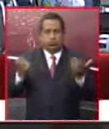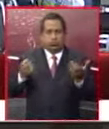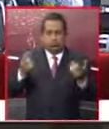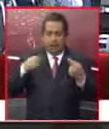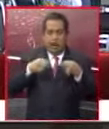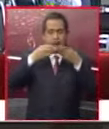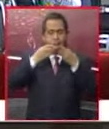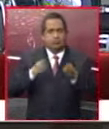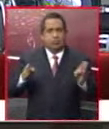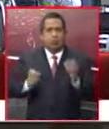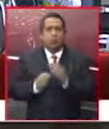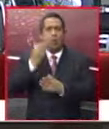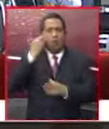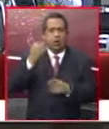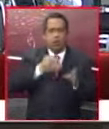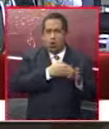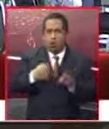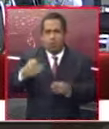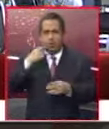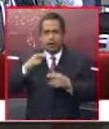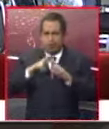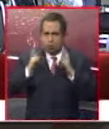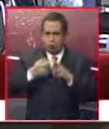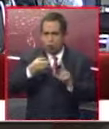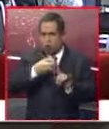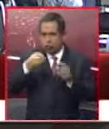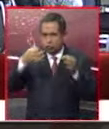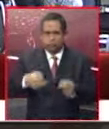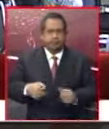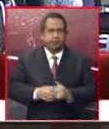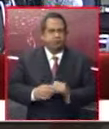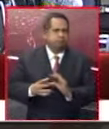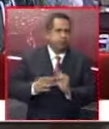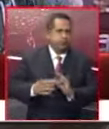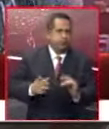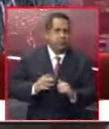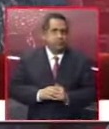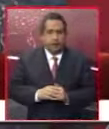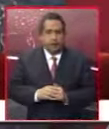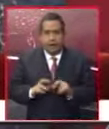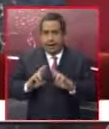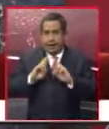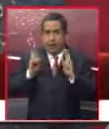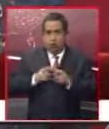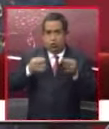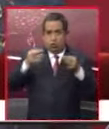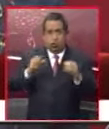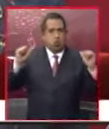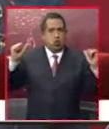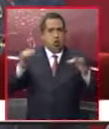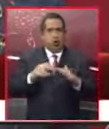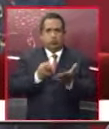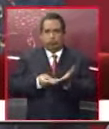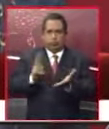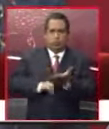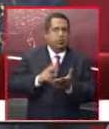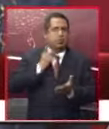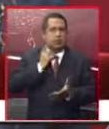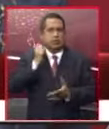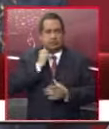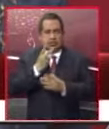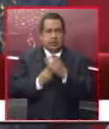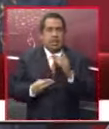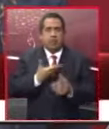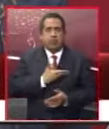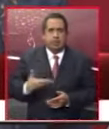periodo de sesiones. Vamos con el recuento de esta jornada legislativa durante la sesión de Congreso General. El presidente precisamente de este órgano